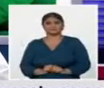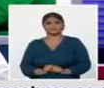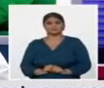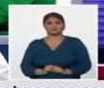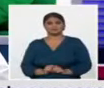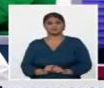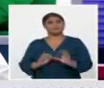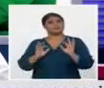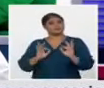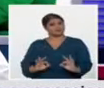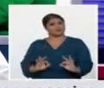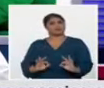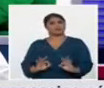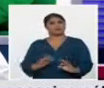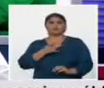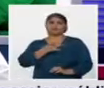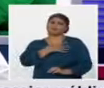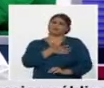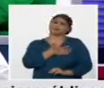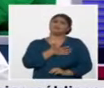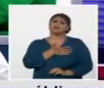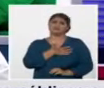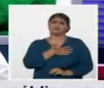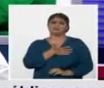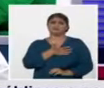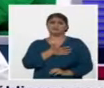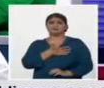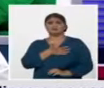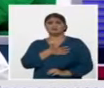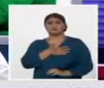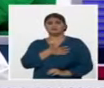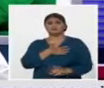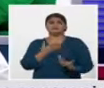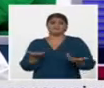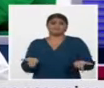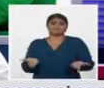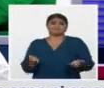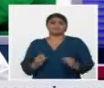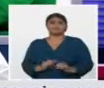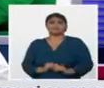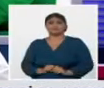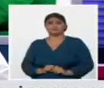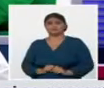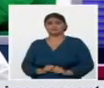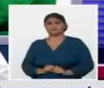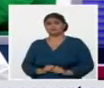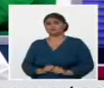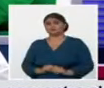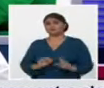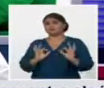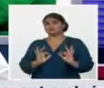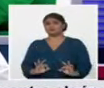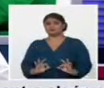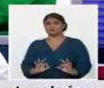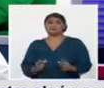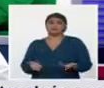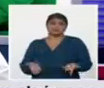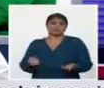un fallecimiento, pero en este caso una puérpera con su hijito, pues todavía más, lamentamos mucho.